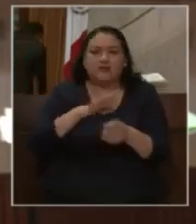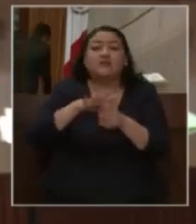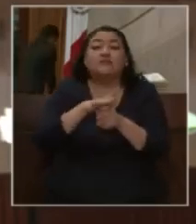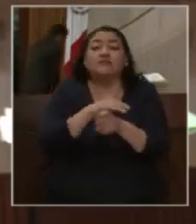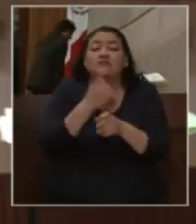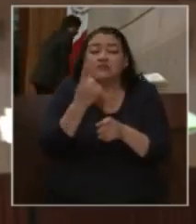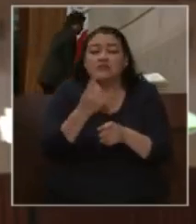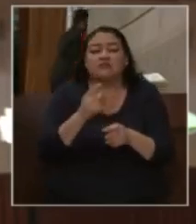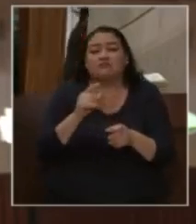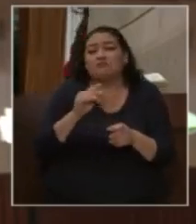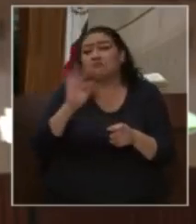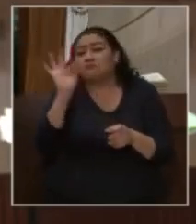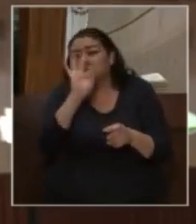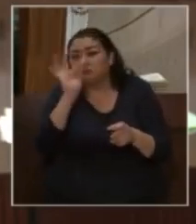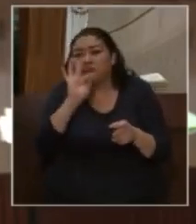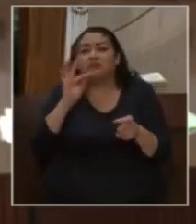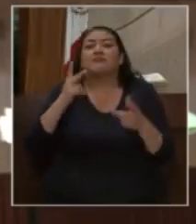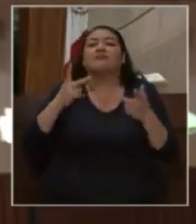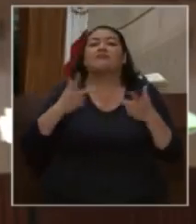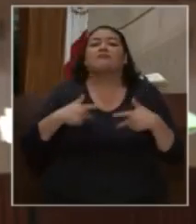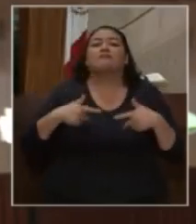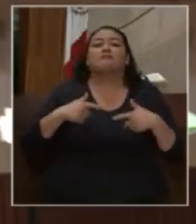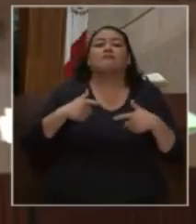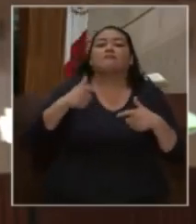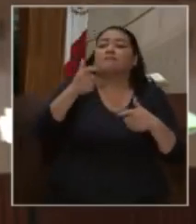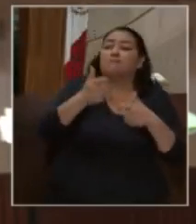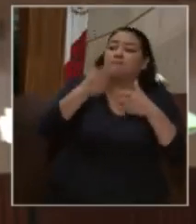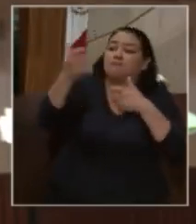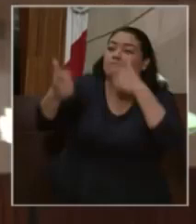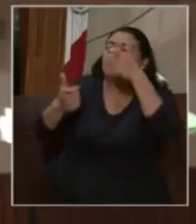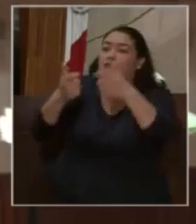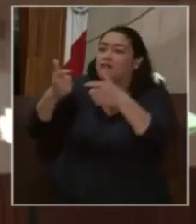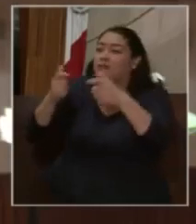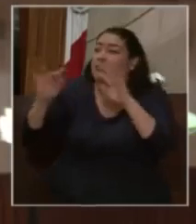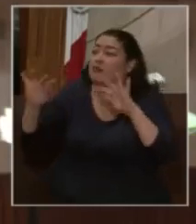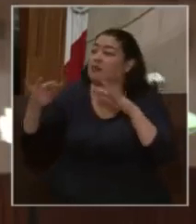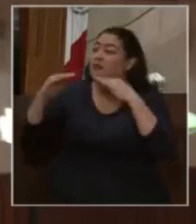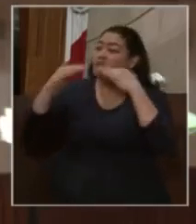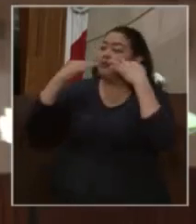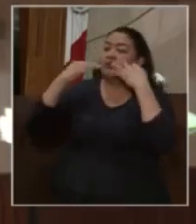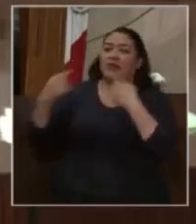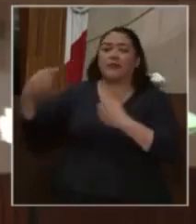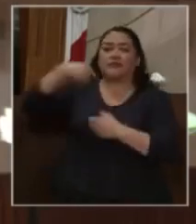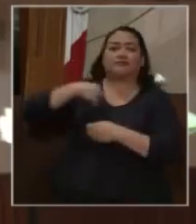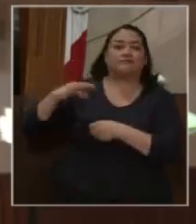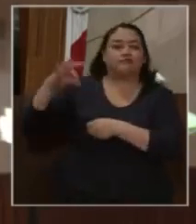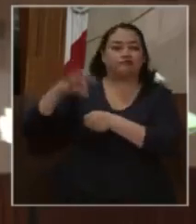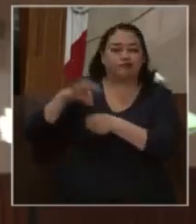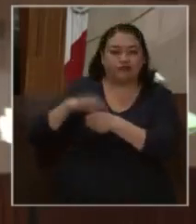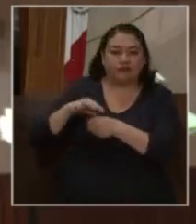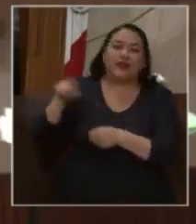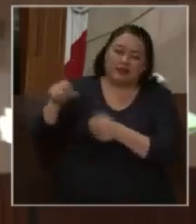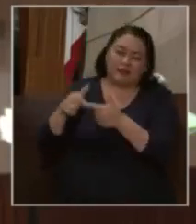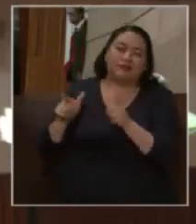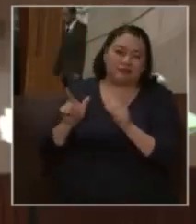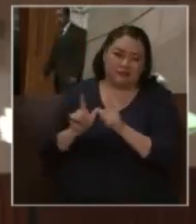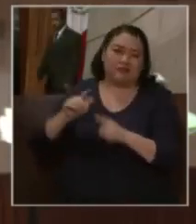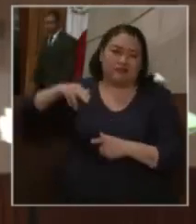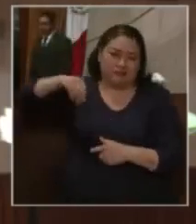pudo haber tenido un beneficio político o electoral en favor de Morena, a partir de que hay una